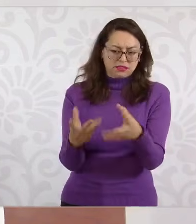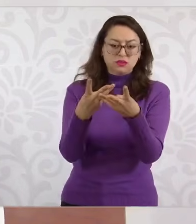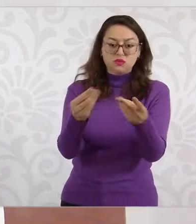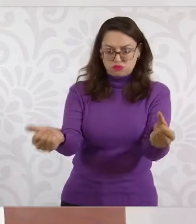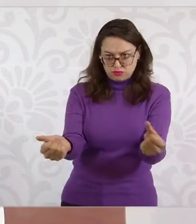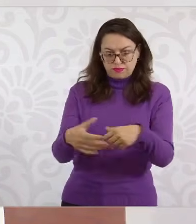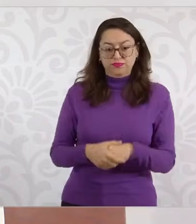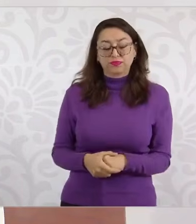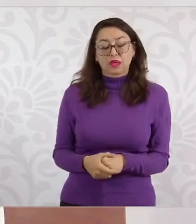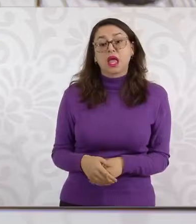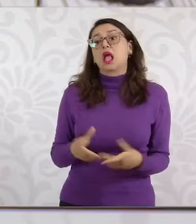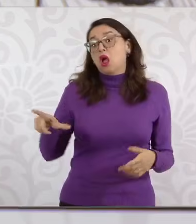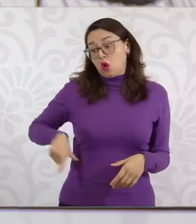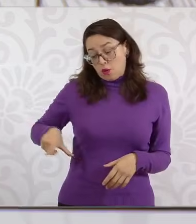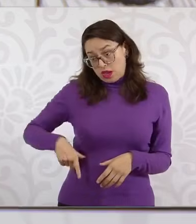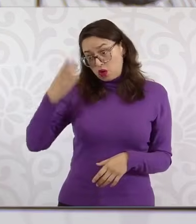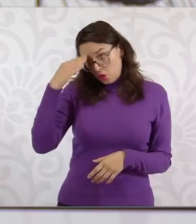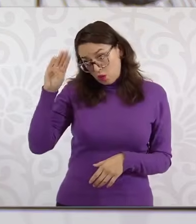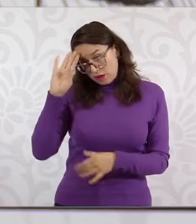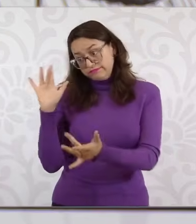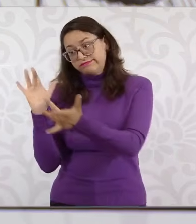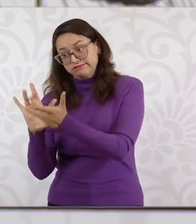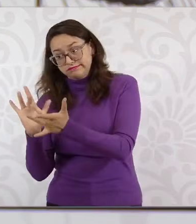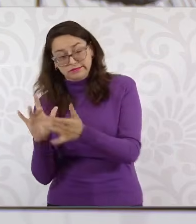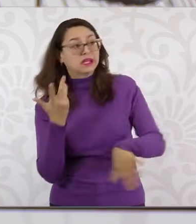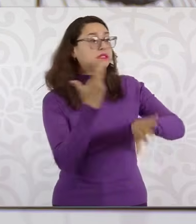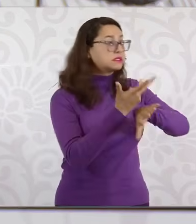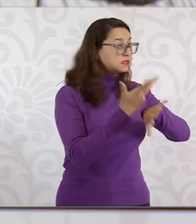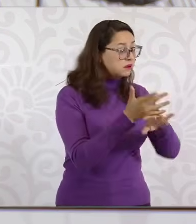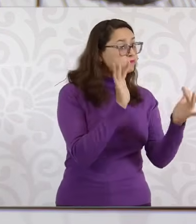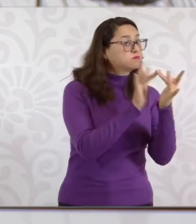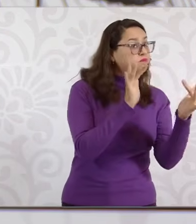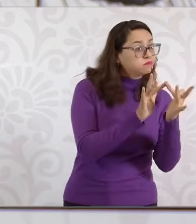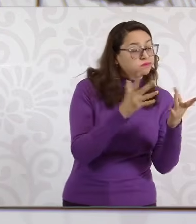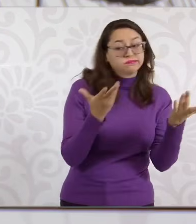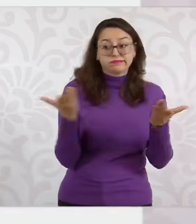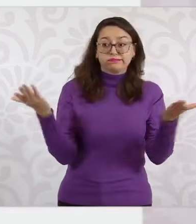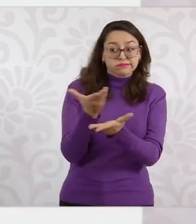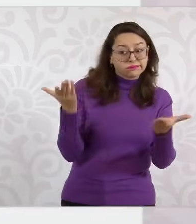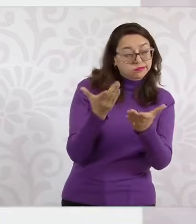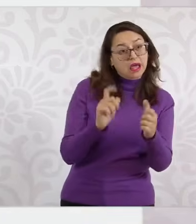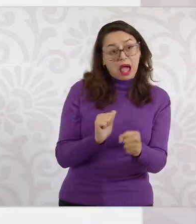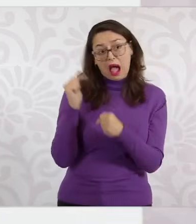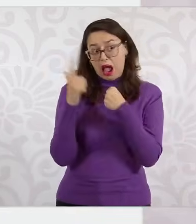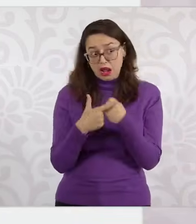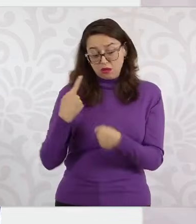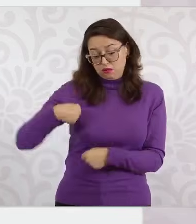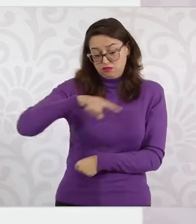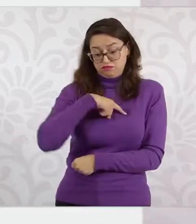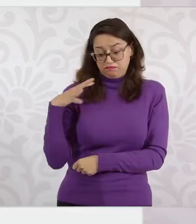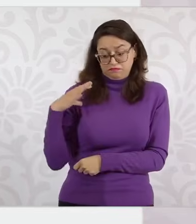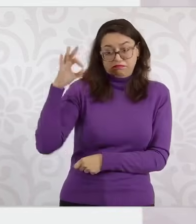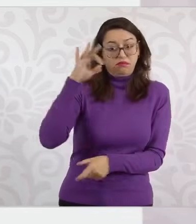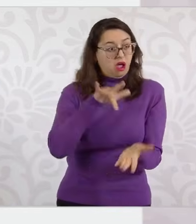nosotros hablamos con el gobierno de Cuba y hablamos con el gobierno de Estados Unidos buscando los mecanismos para que sepan